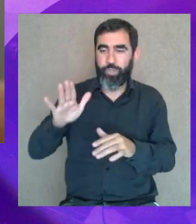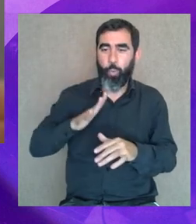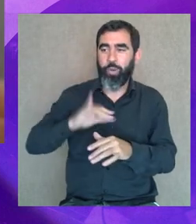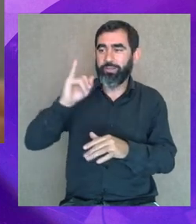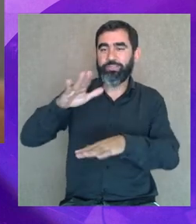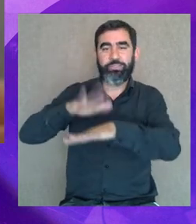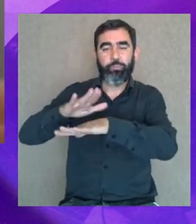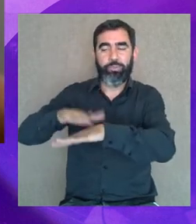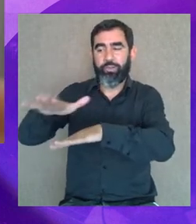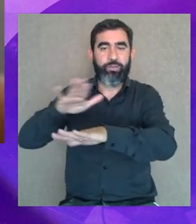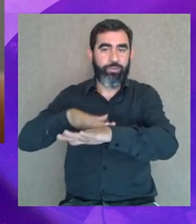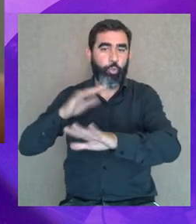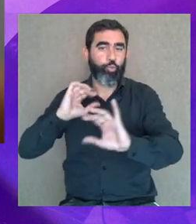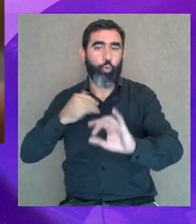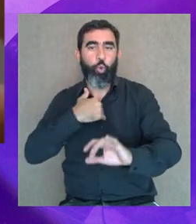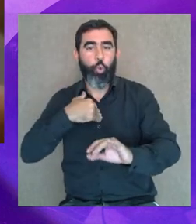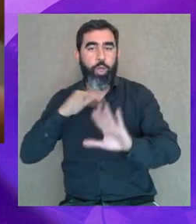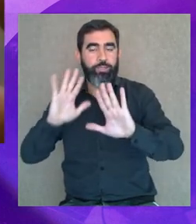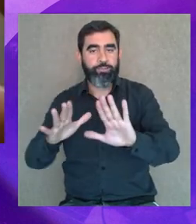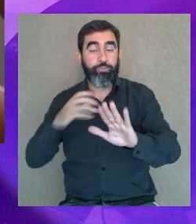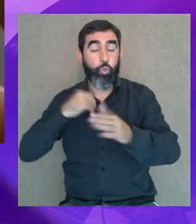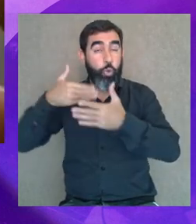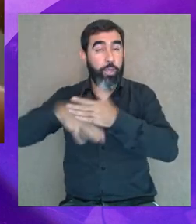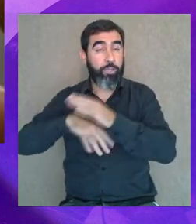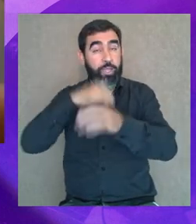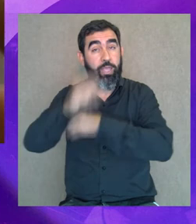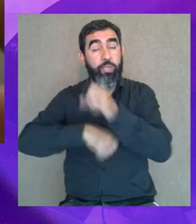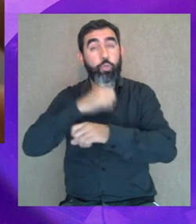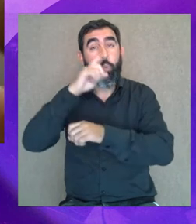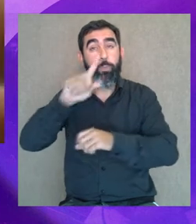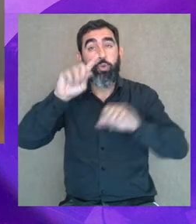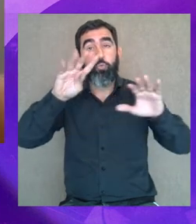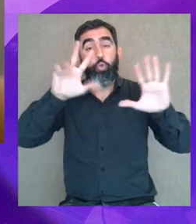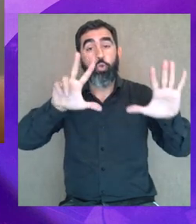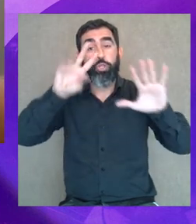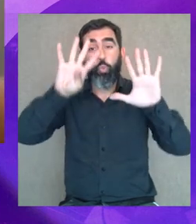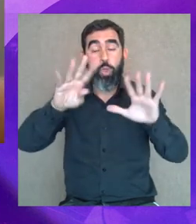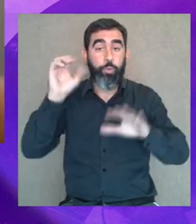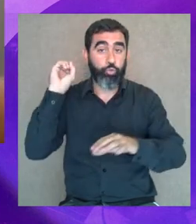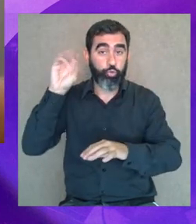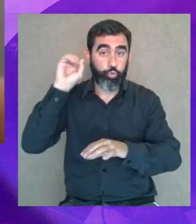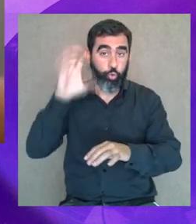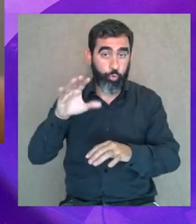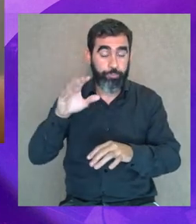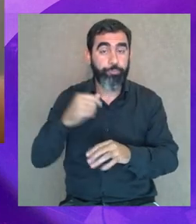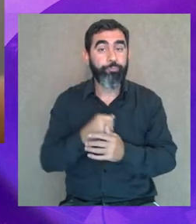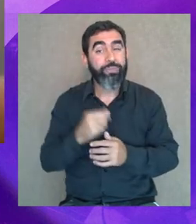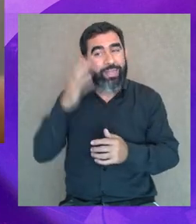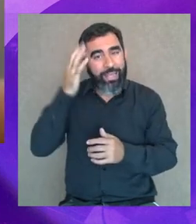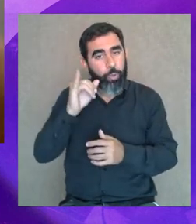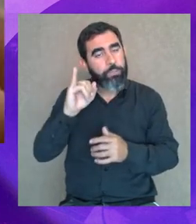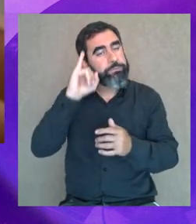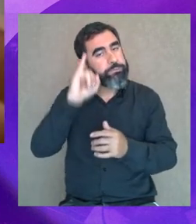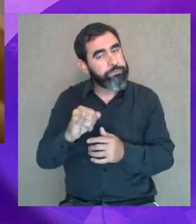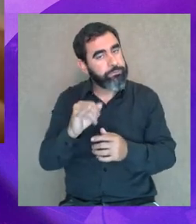ponían las mujeres como en estos momentos estamos hablando de central sobre en el 89 no esté y bueno me parece